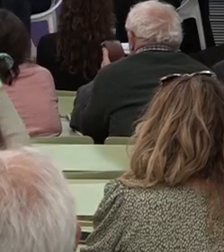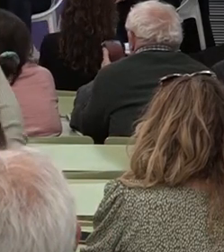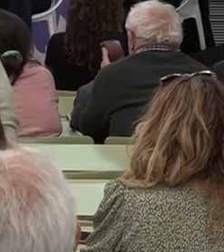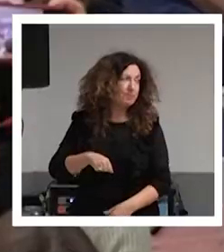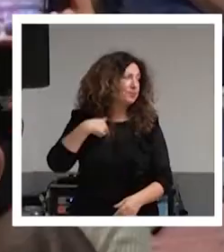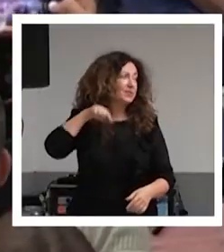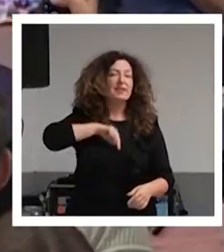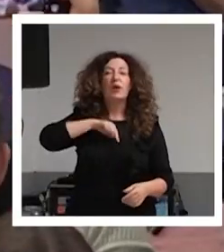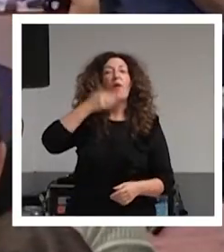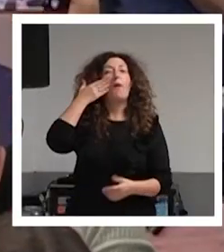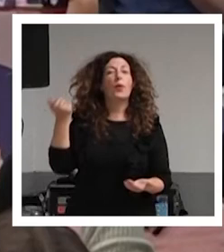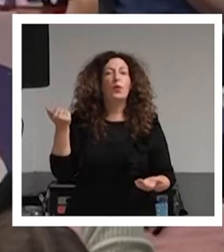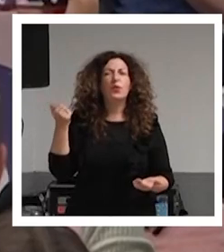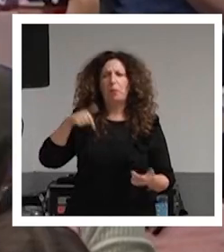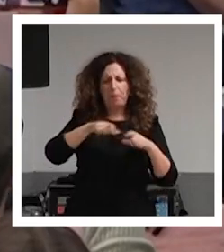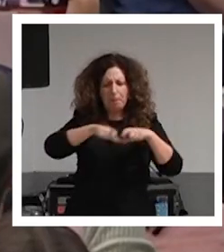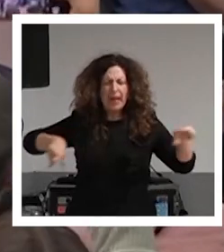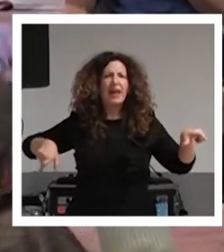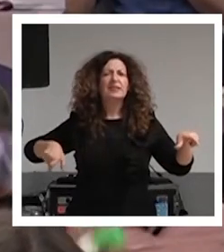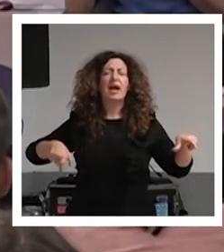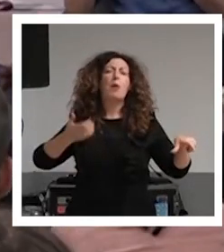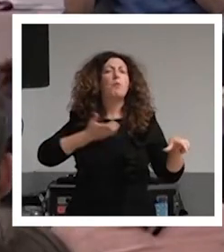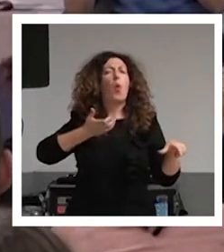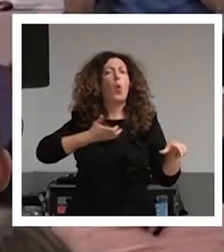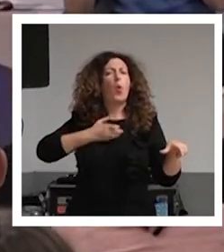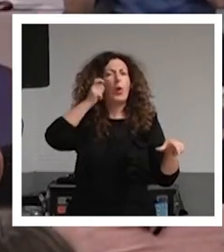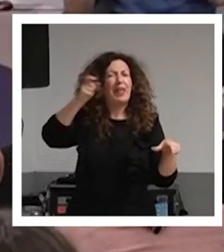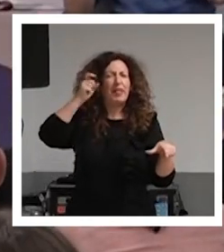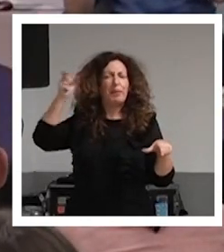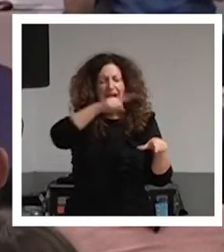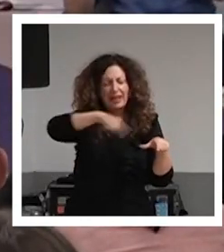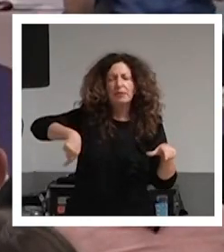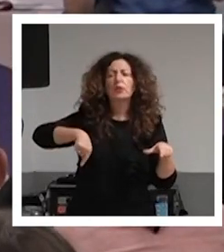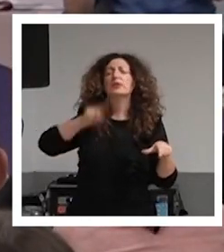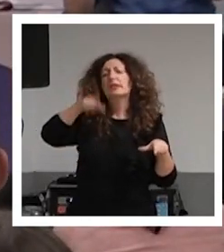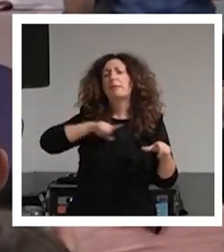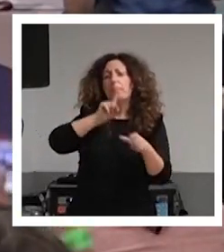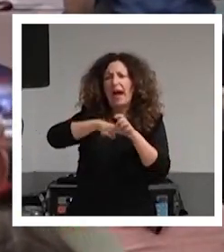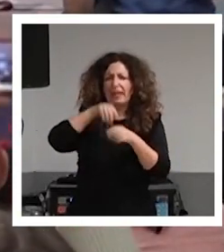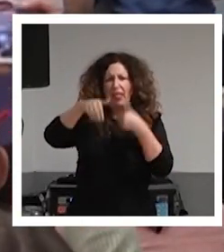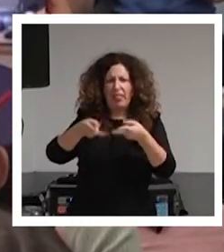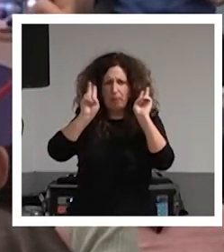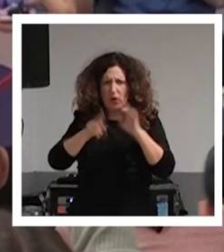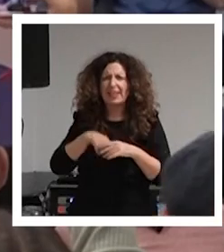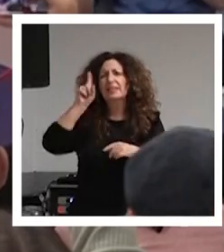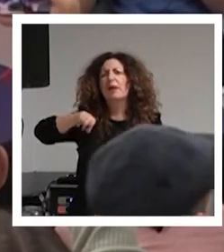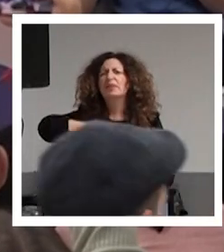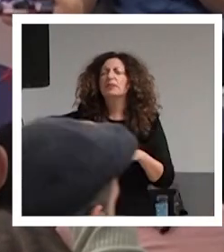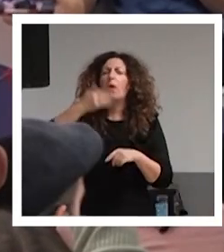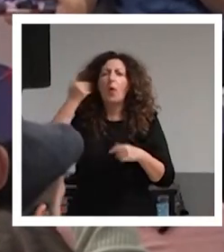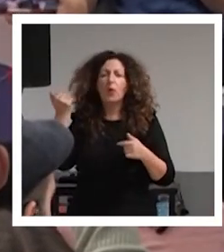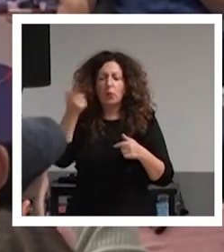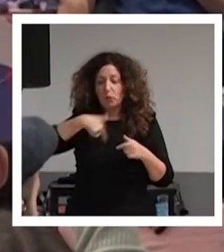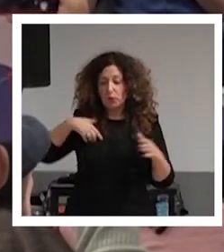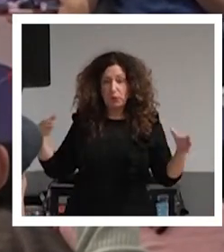es un orgullo no que tengamos una mesa de municipalismo y participación democrática creo que también es un orgullo que nuestra